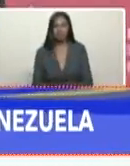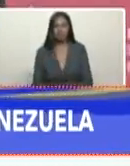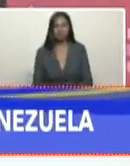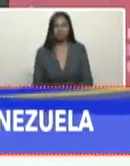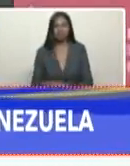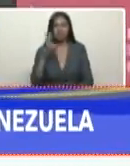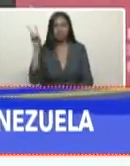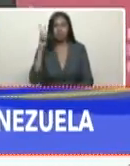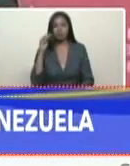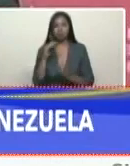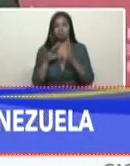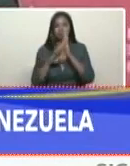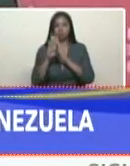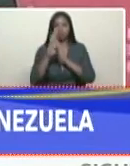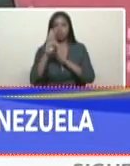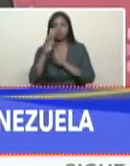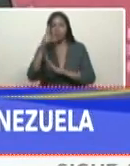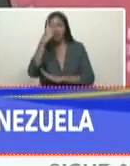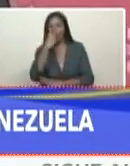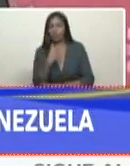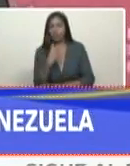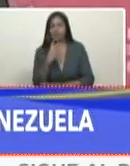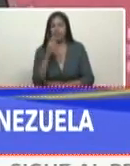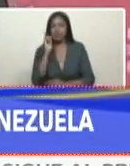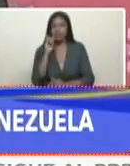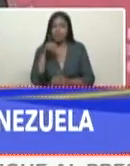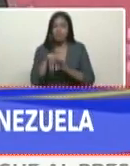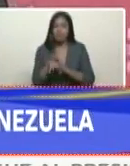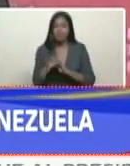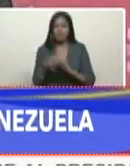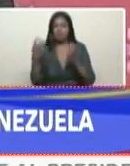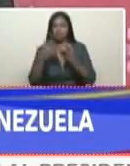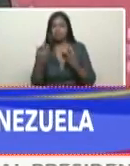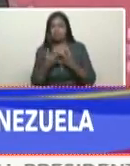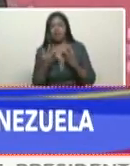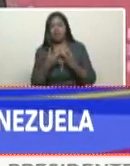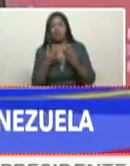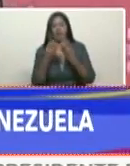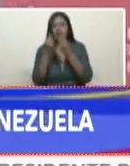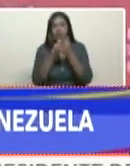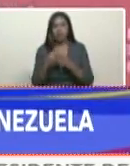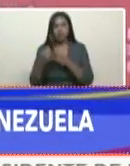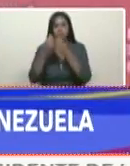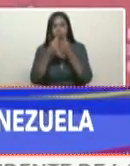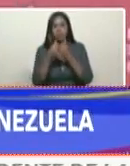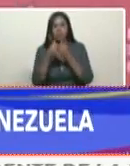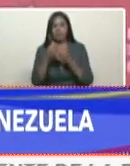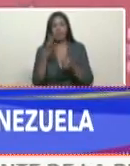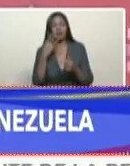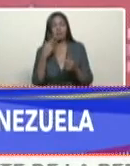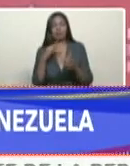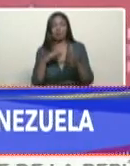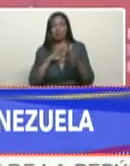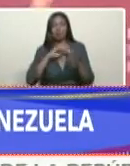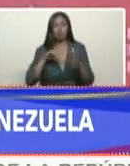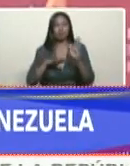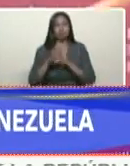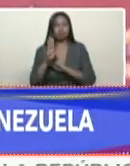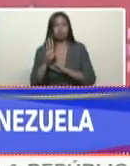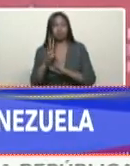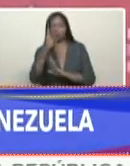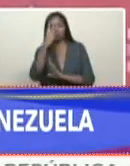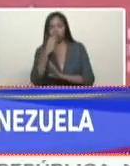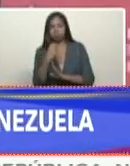Venezuela ha venido superando la pobreza, inclusive en épocas de guerra económica. Hemos venido superando la pobreza extrema